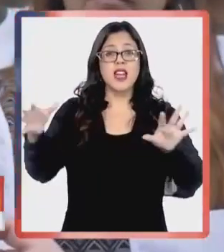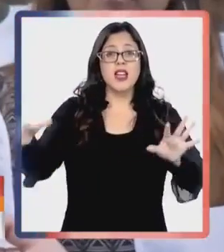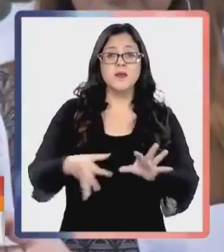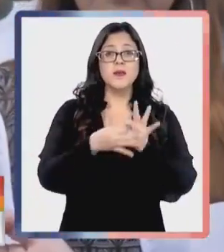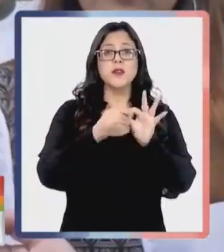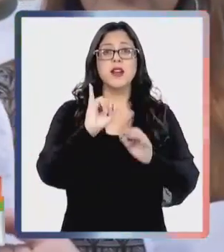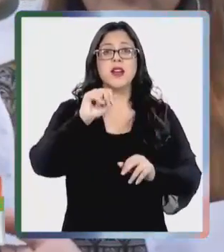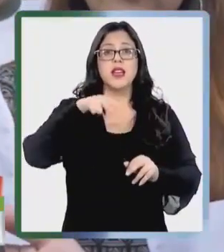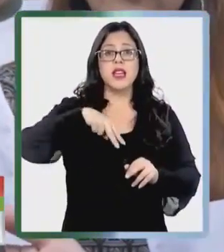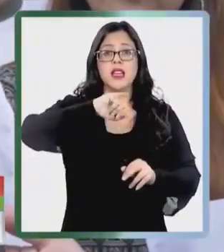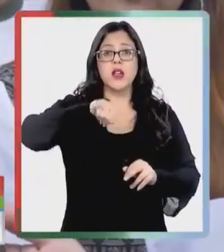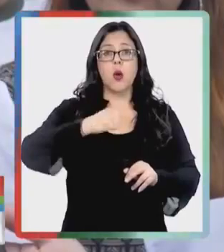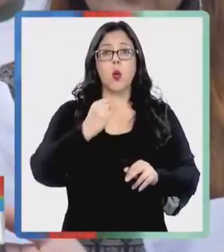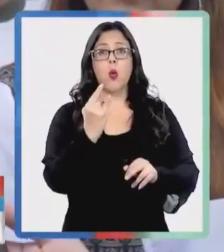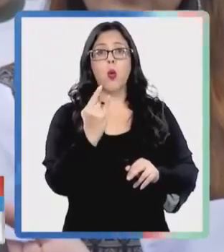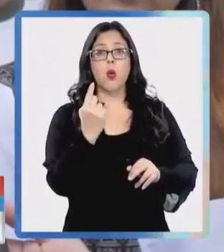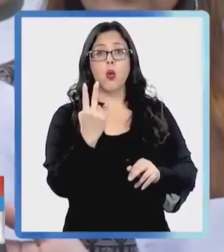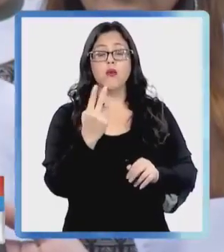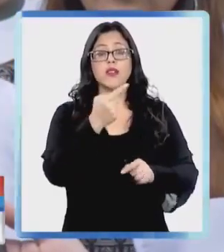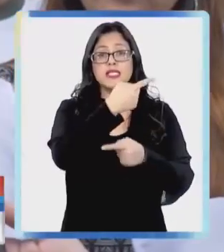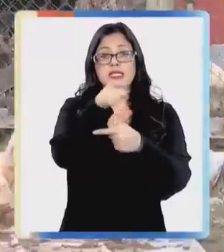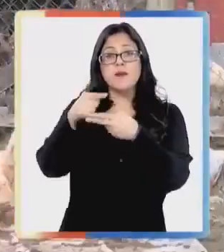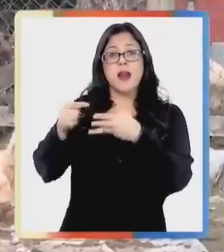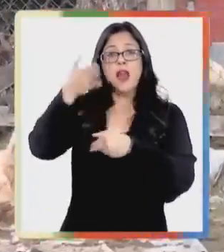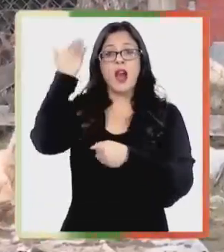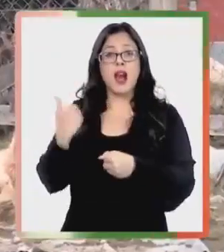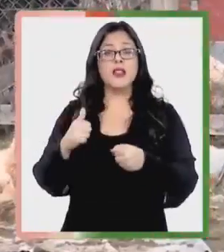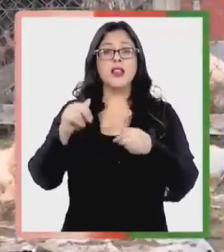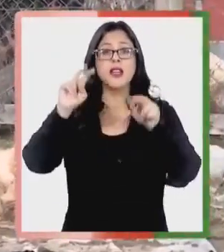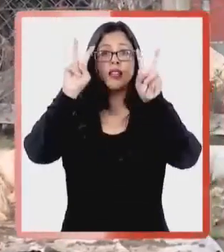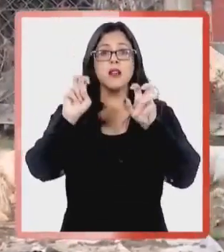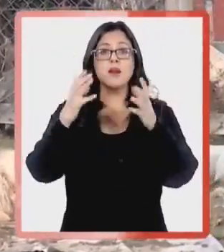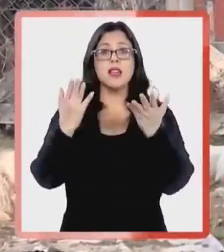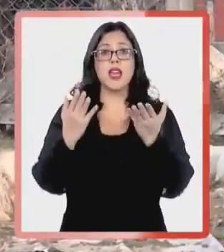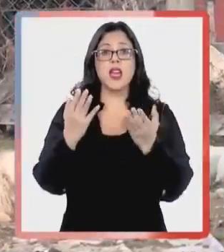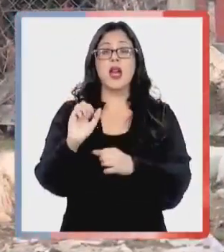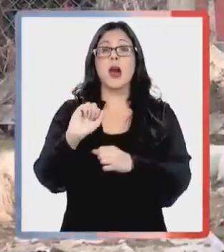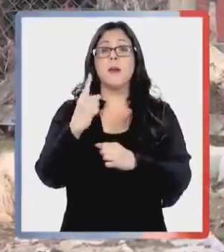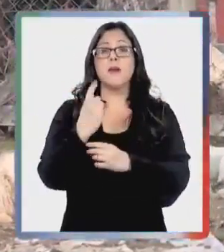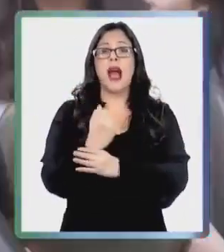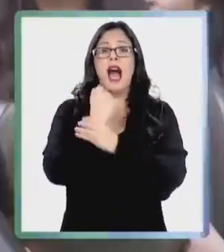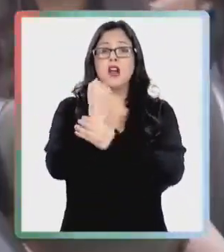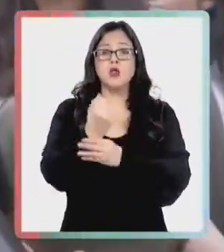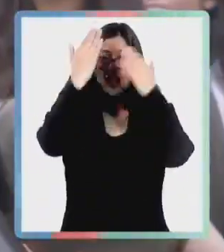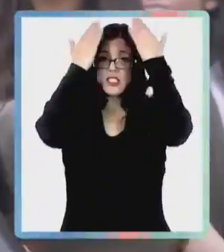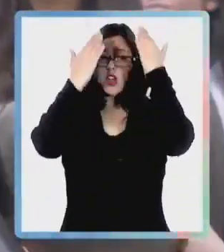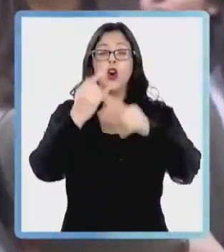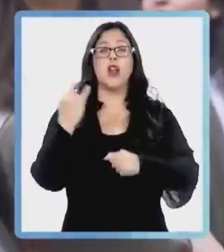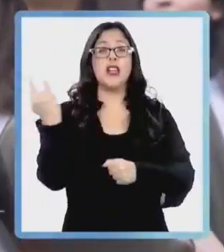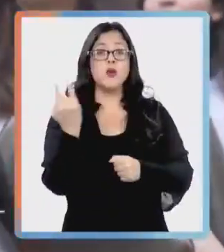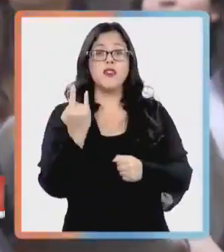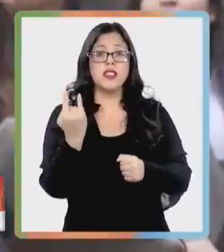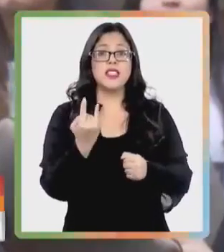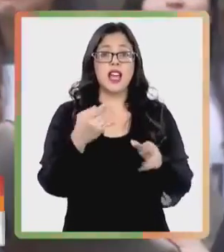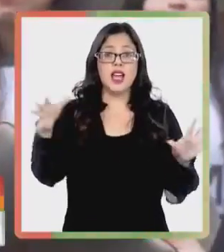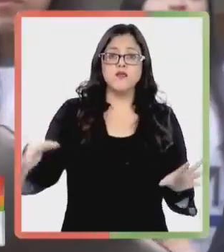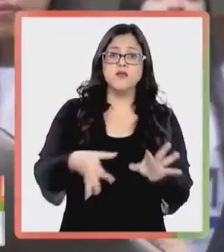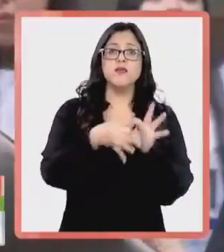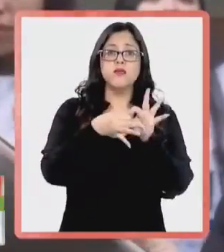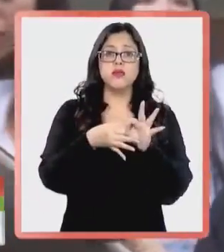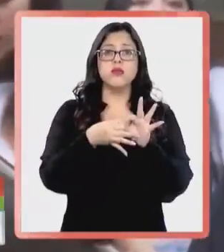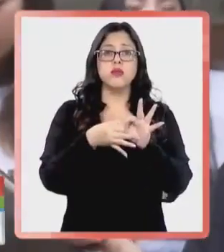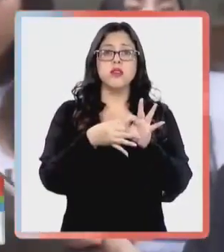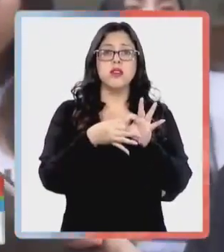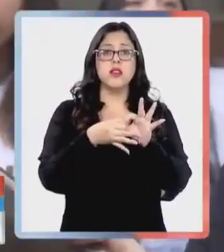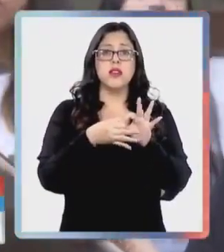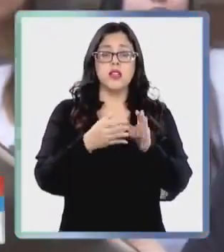conjunto con la INJUV hace algunas semanas sobre los primeros auxilios psicológicos. Las universidades, a través de nuestra mesa de universidades, se pusieron a disposición,